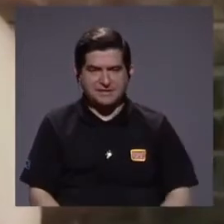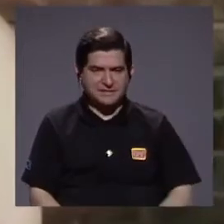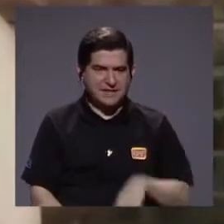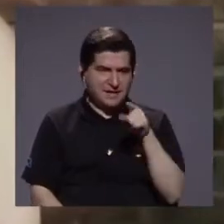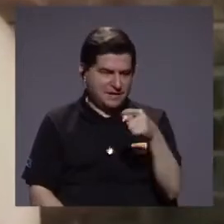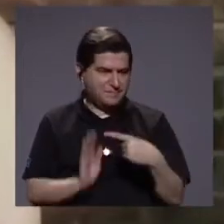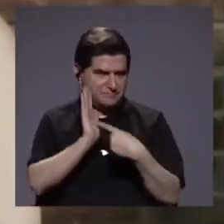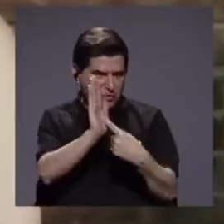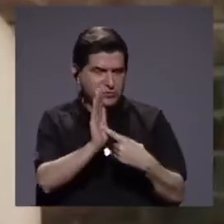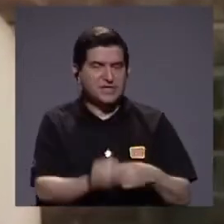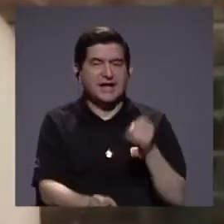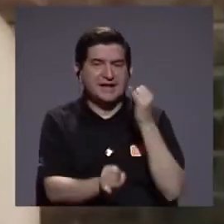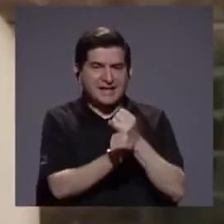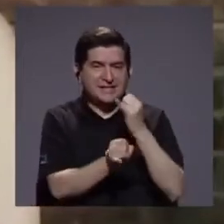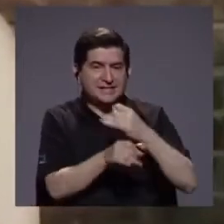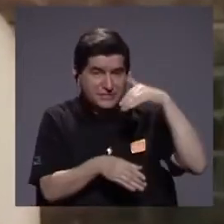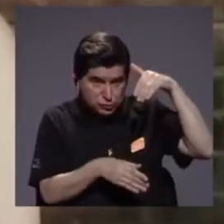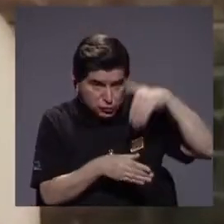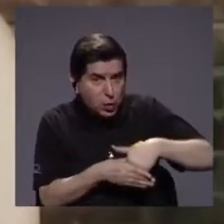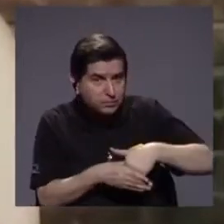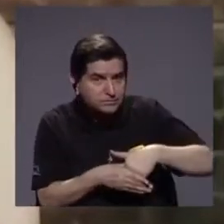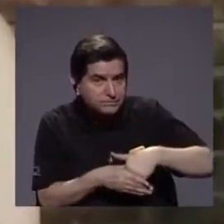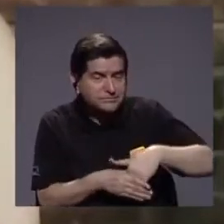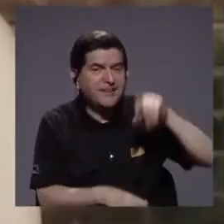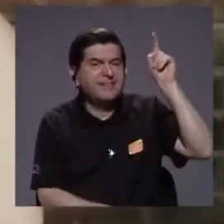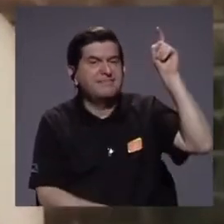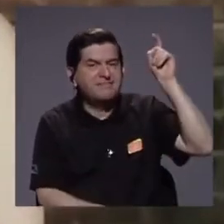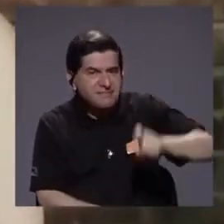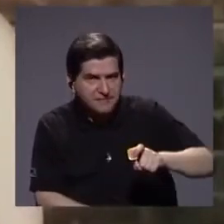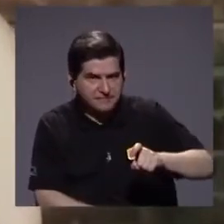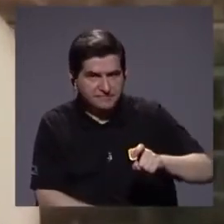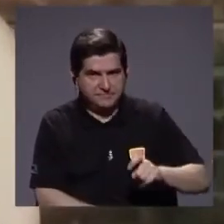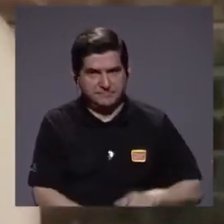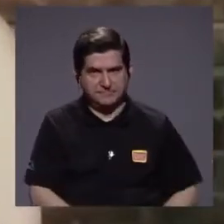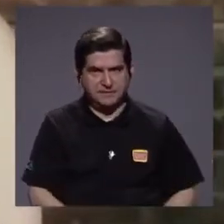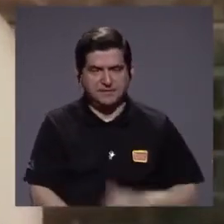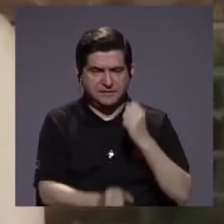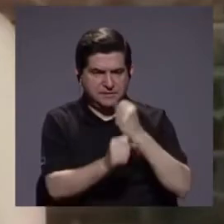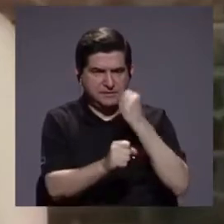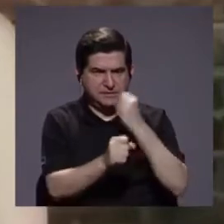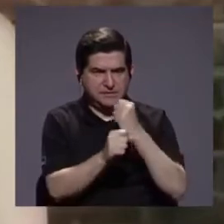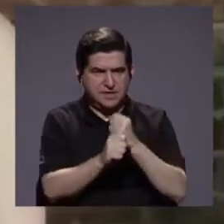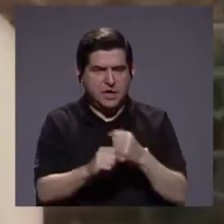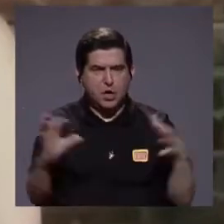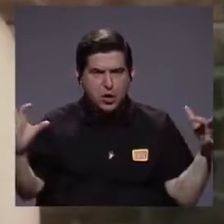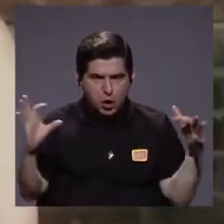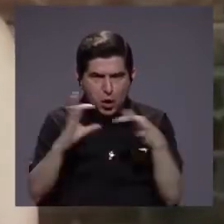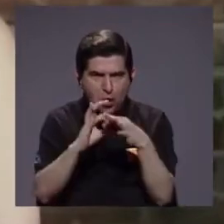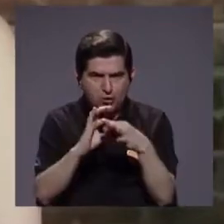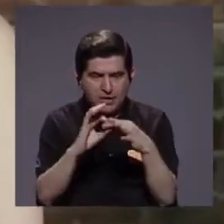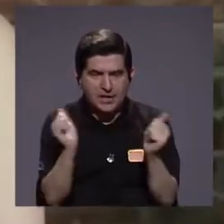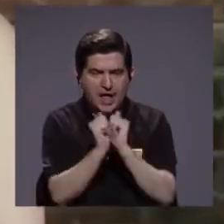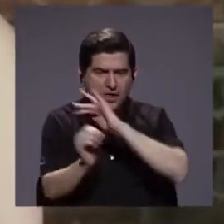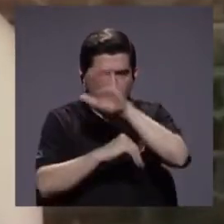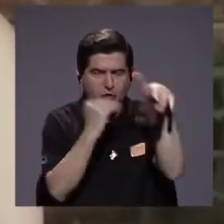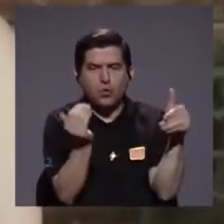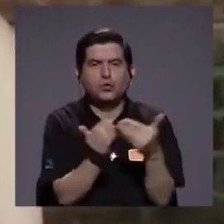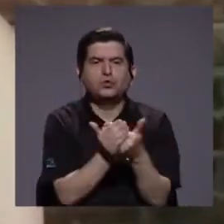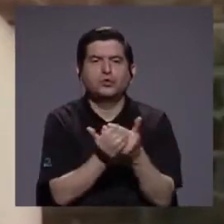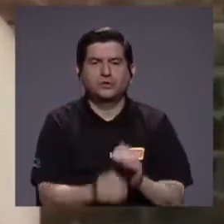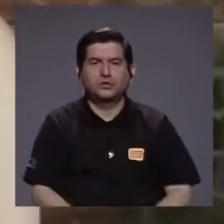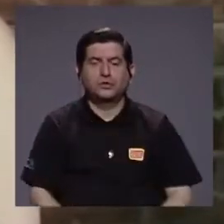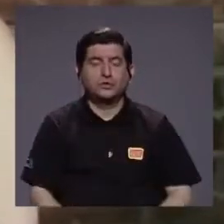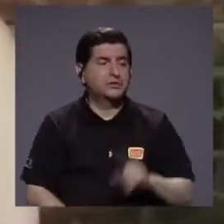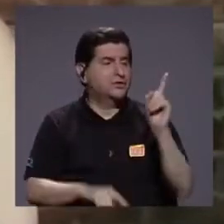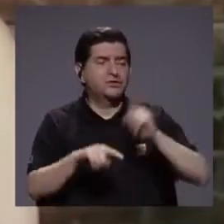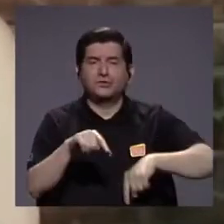que es institucional y que debe trabajar en coordinación con todas y todas, que no